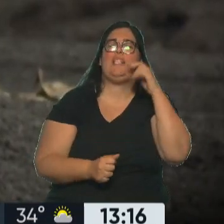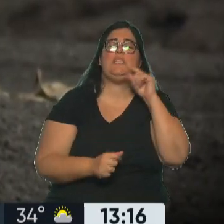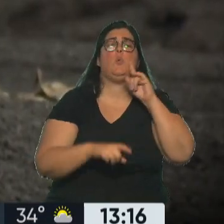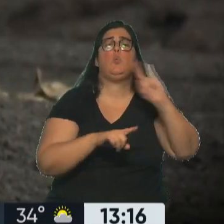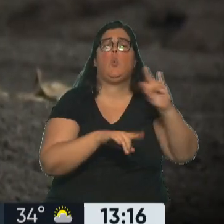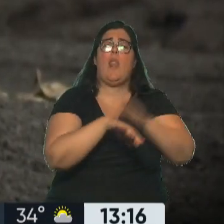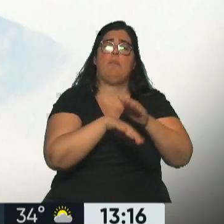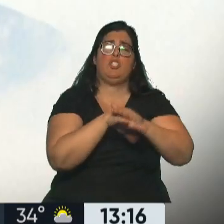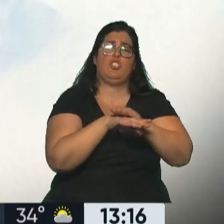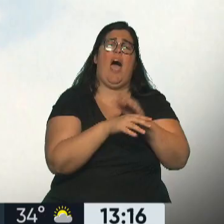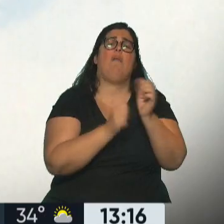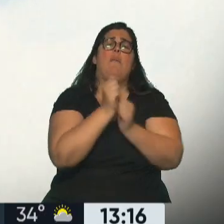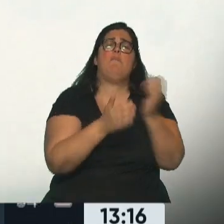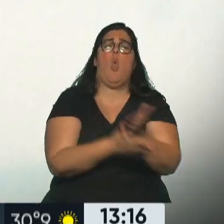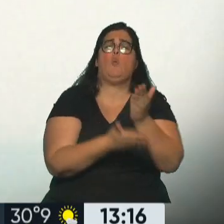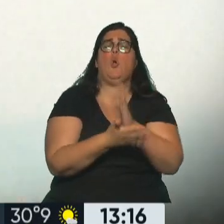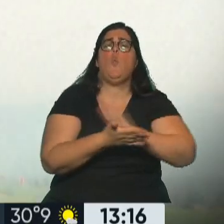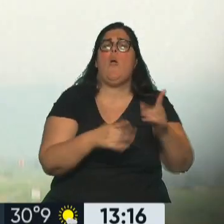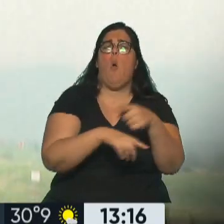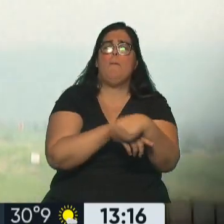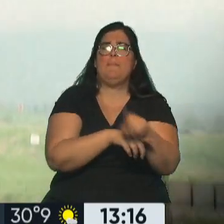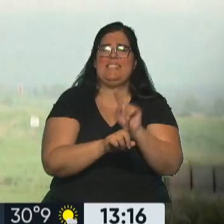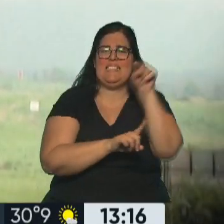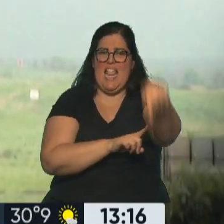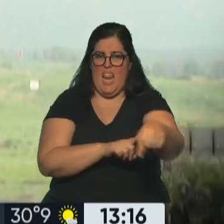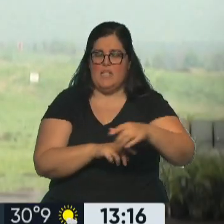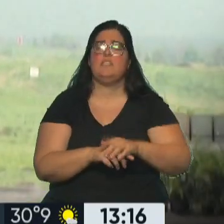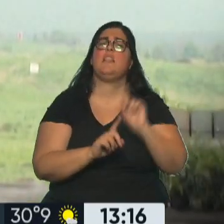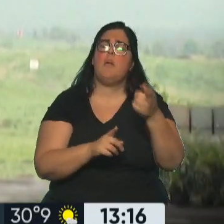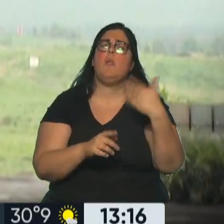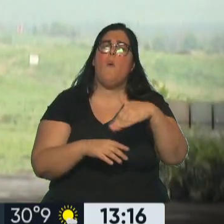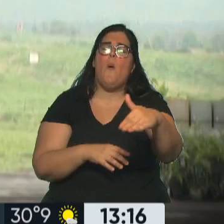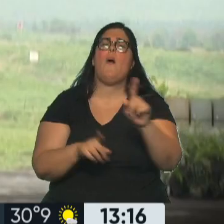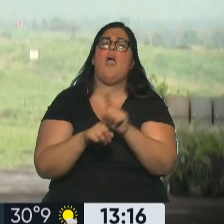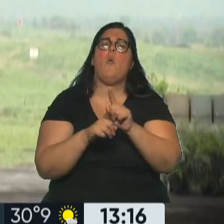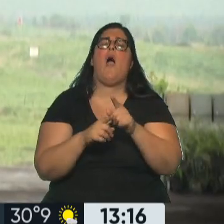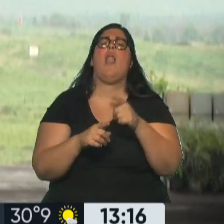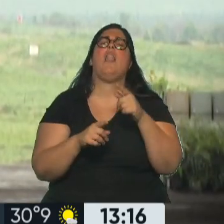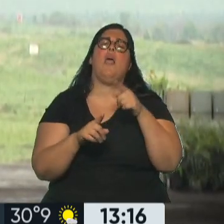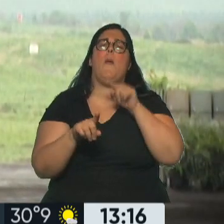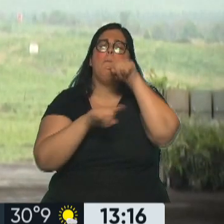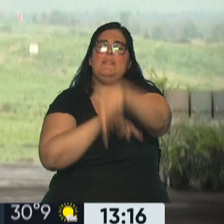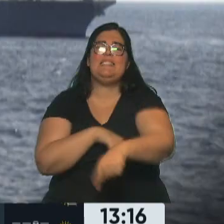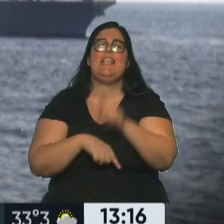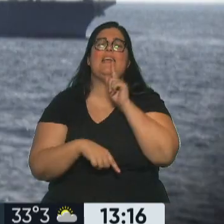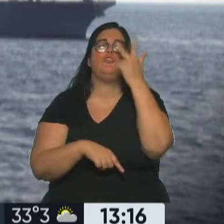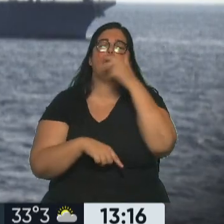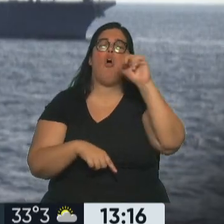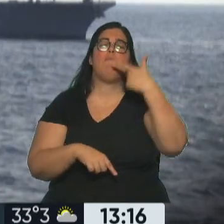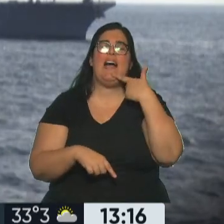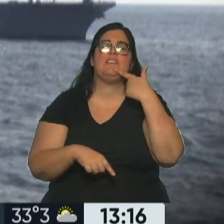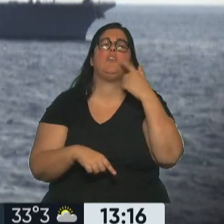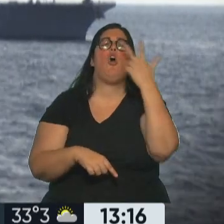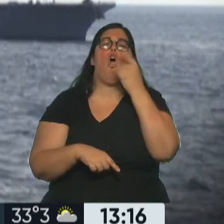desarrollo de la nueva fuerza de misiles. Además, se incorporarán misiles crucero estadounidenses Tomahawk para ser lanzados desde barcos de